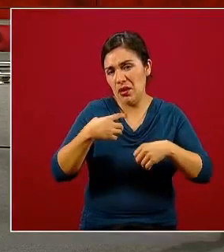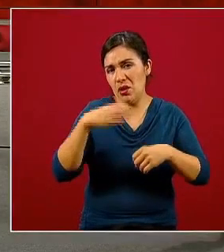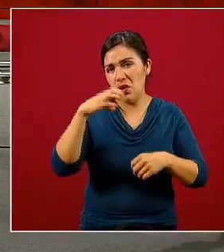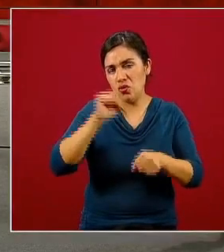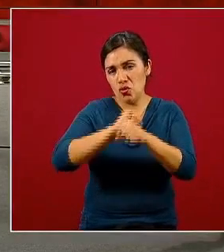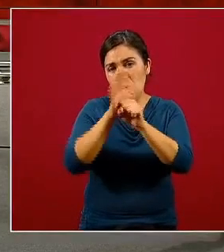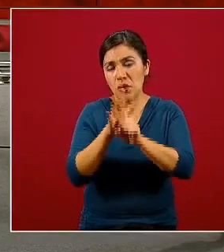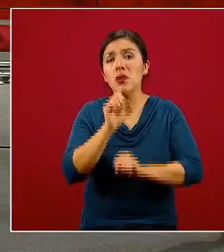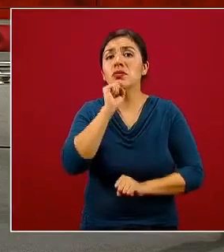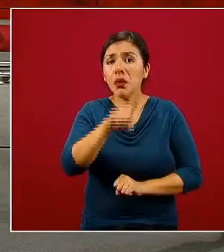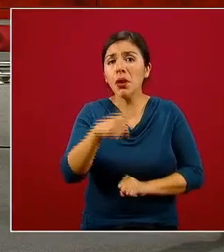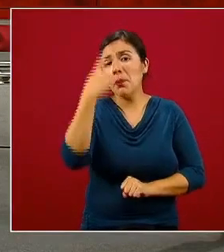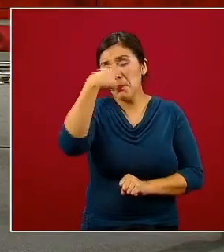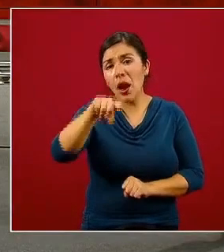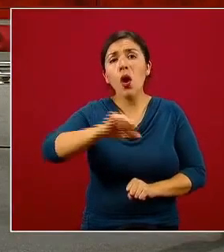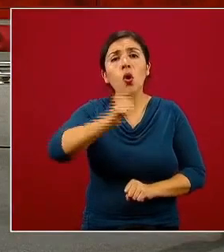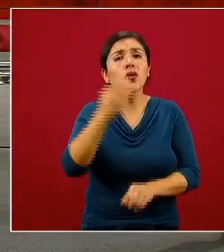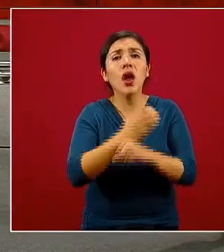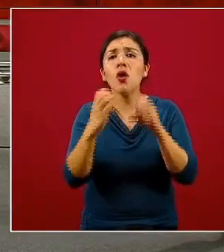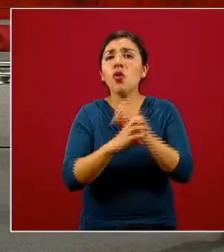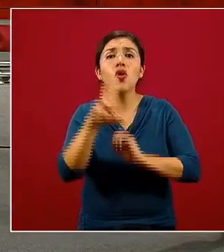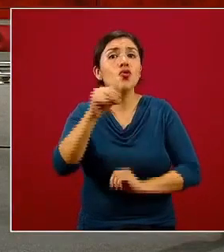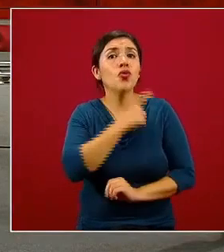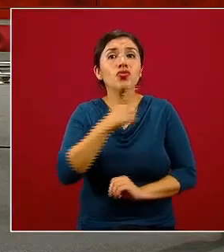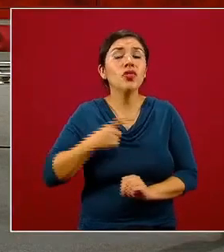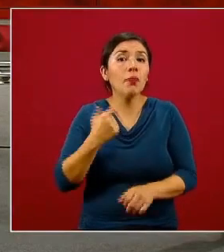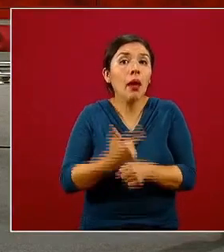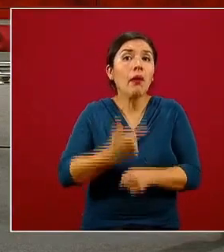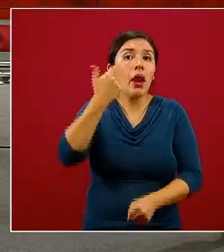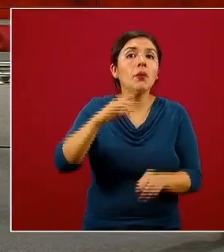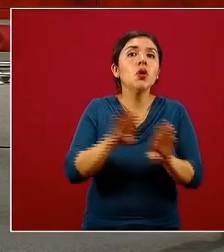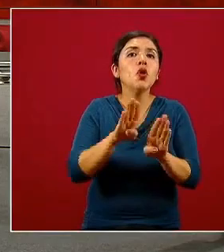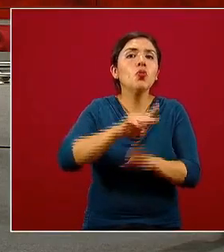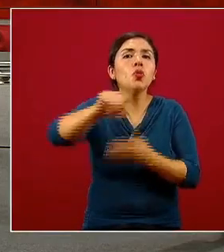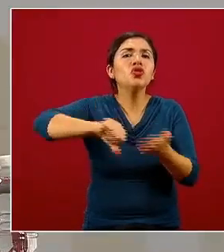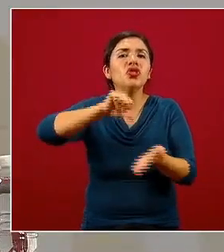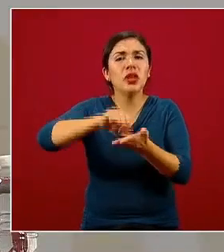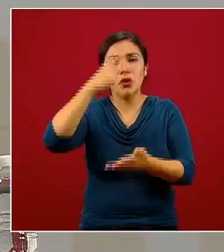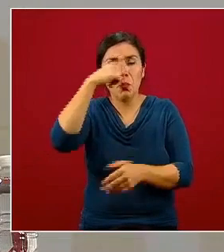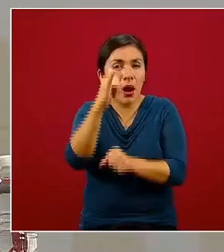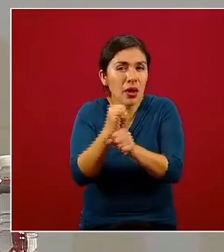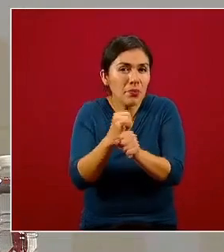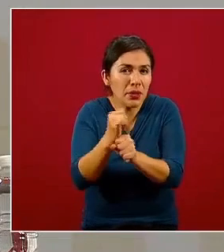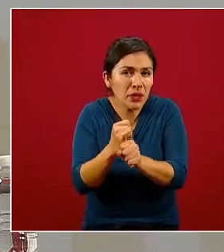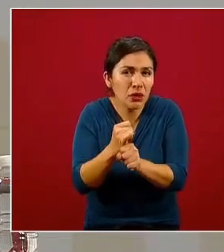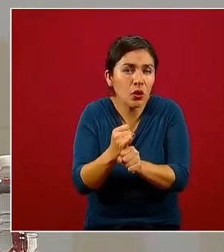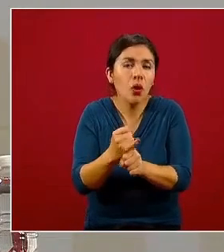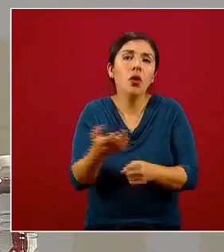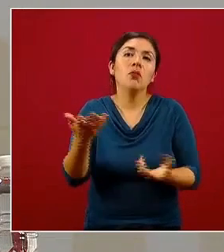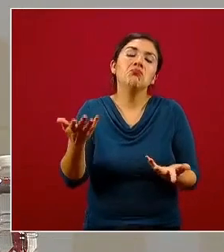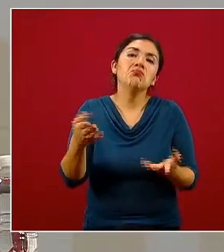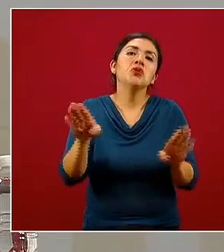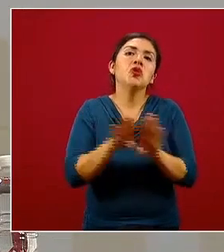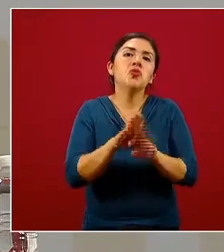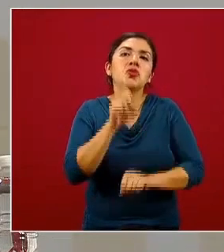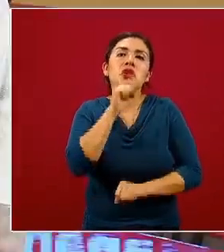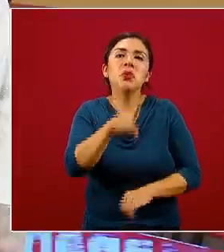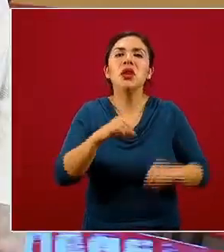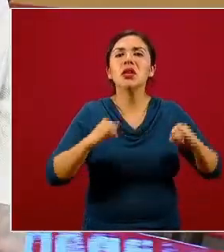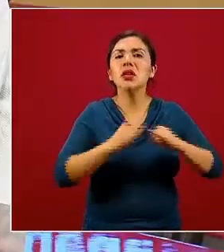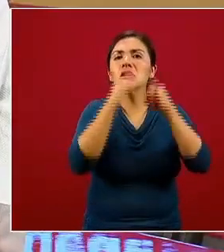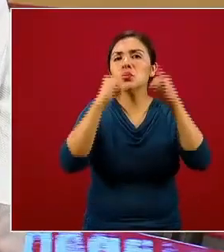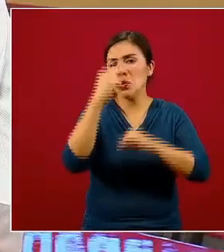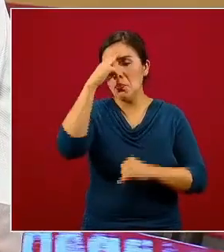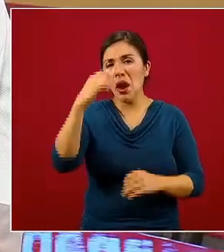en acciones que no deben de afectarse, como son las de los centros públicos de investigación, como las de las